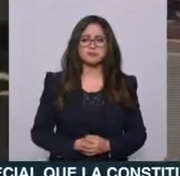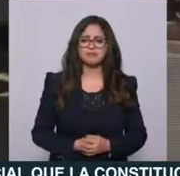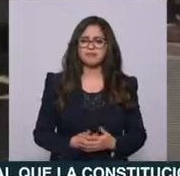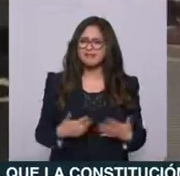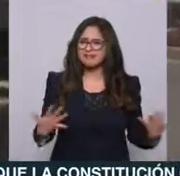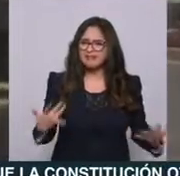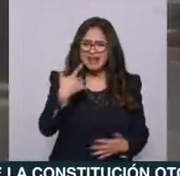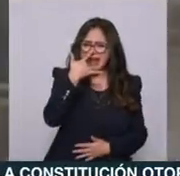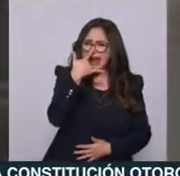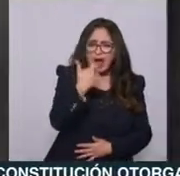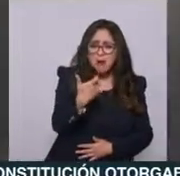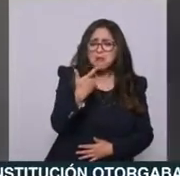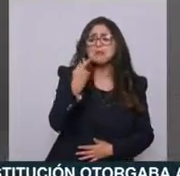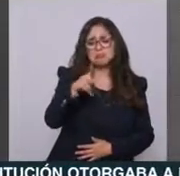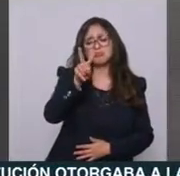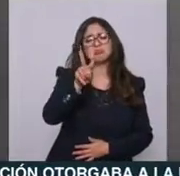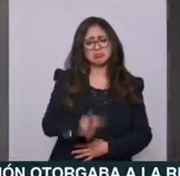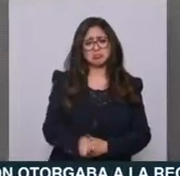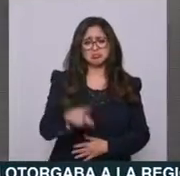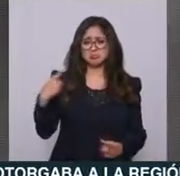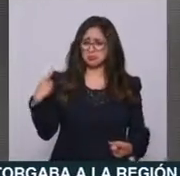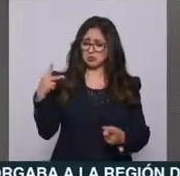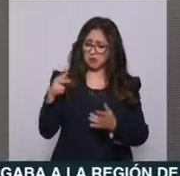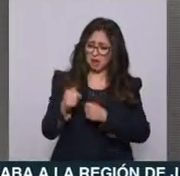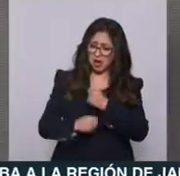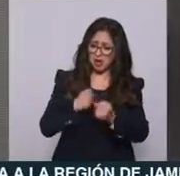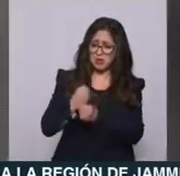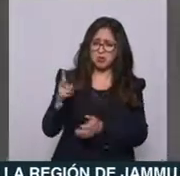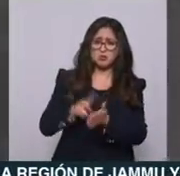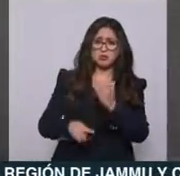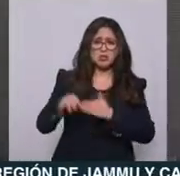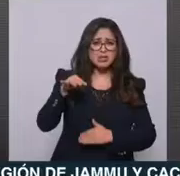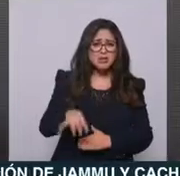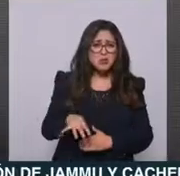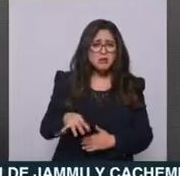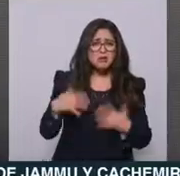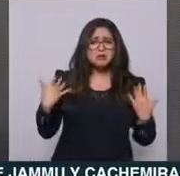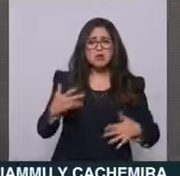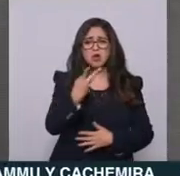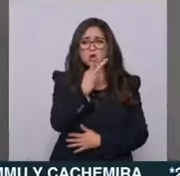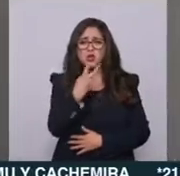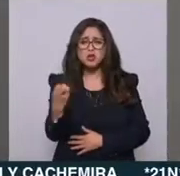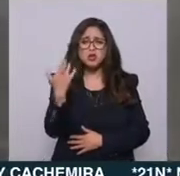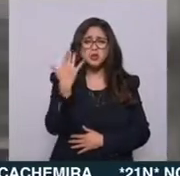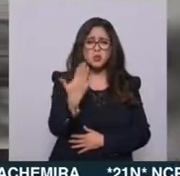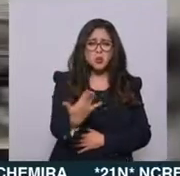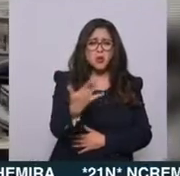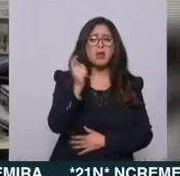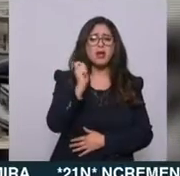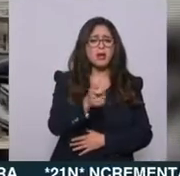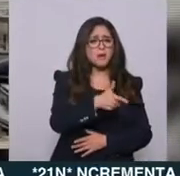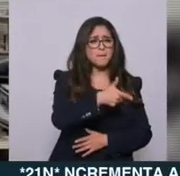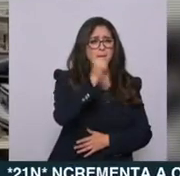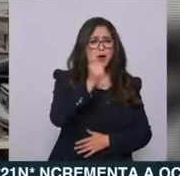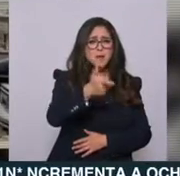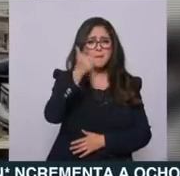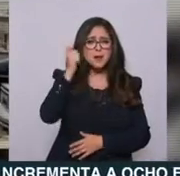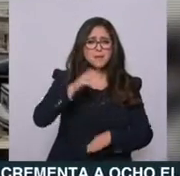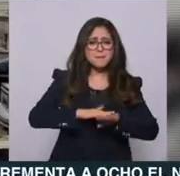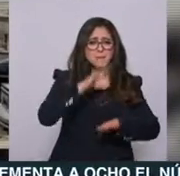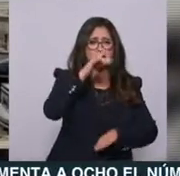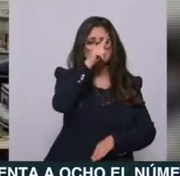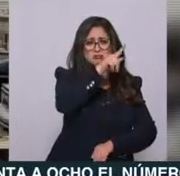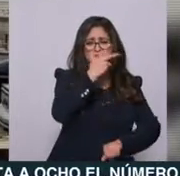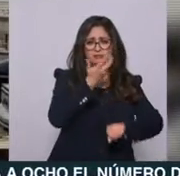Inverosímil pero cierto. En lo que va de 2019, se han producido 250 ataques múltiples con armas de fuego en